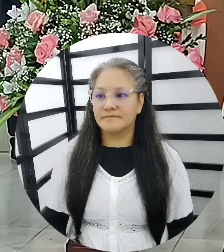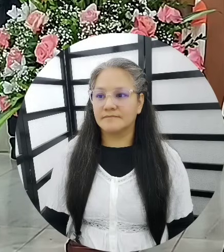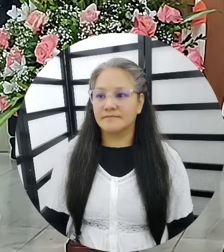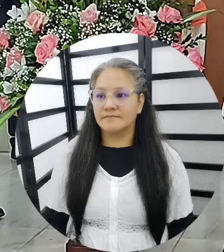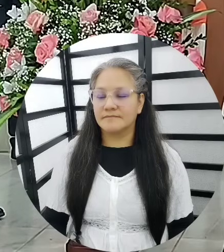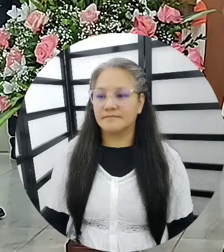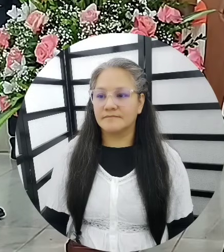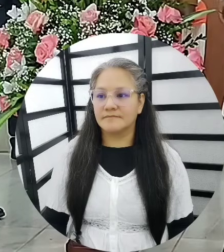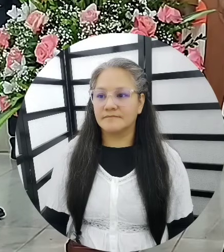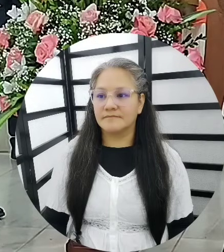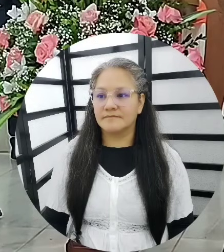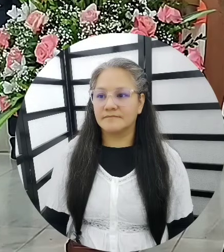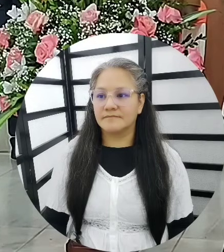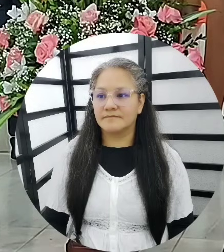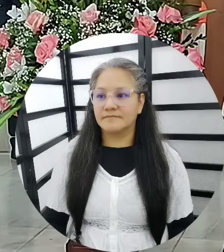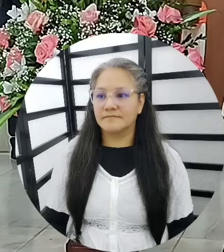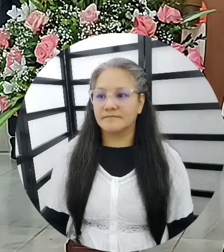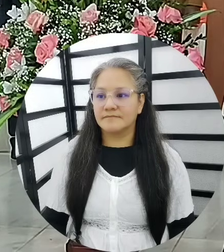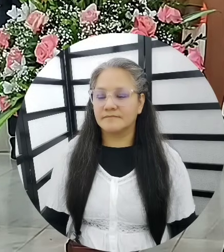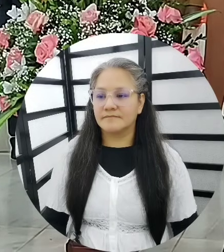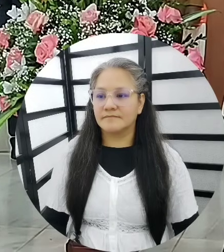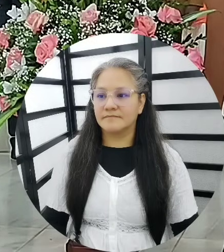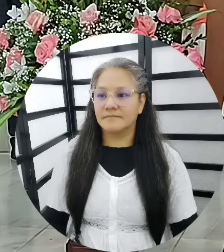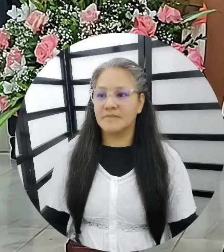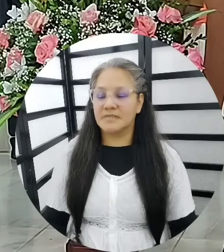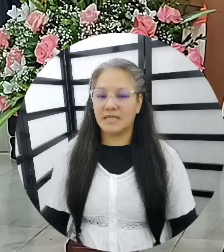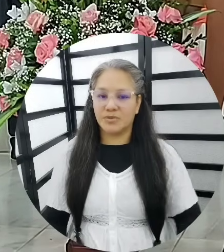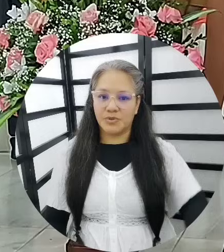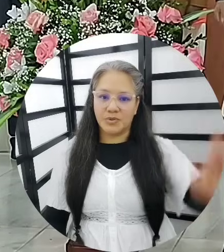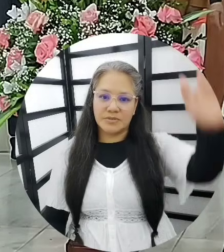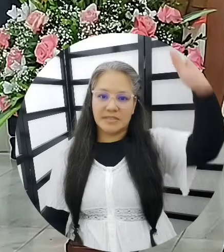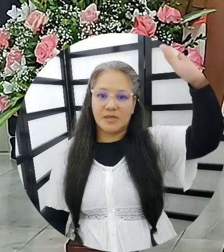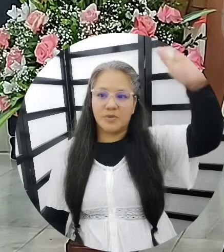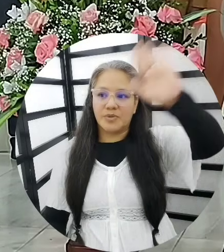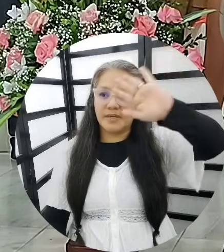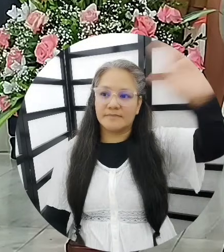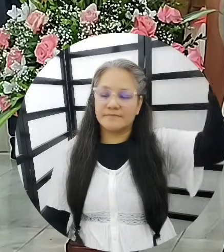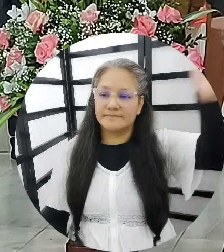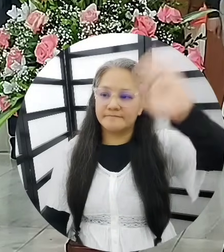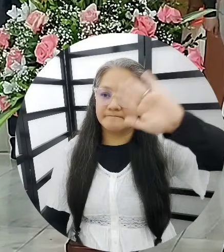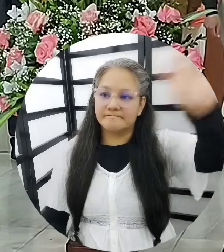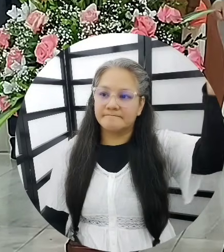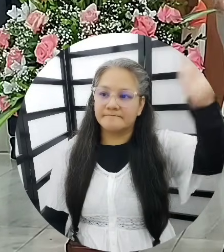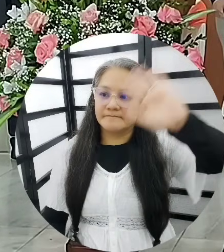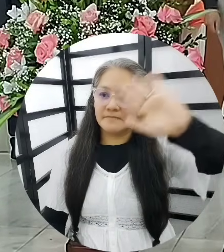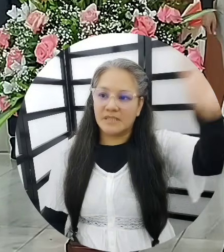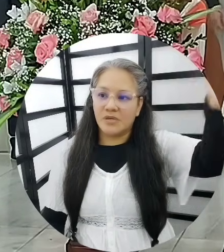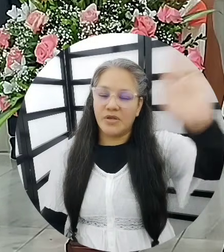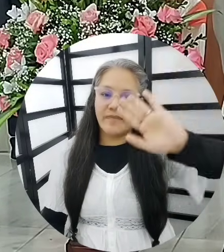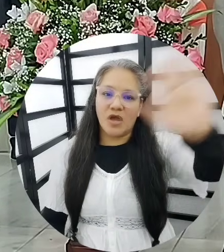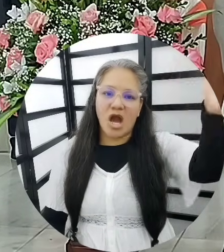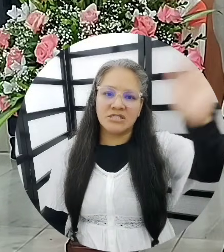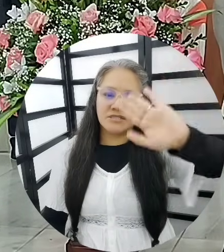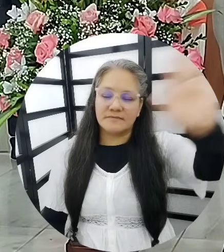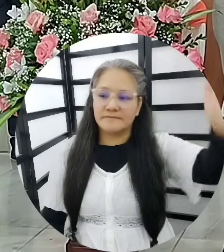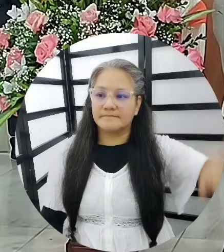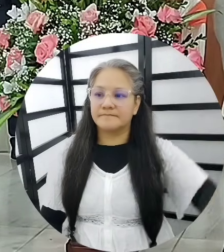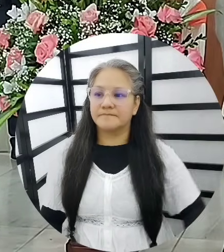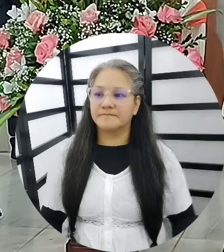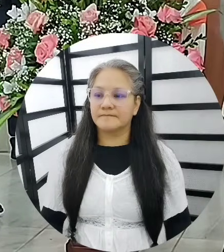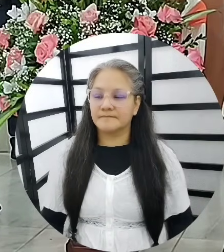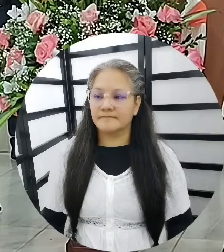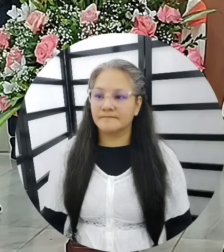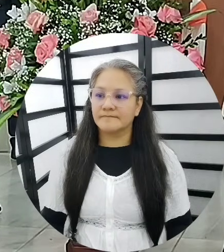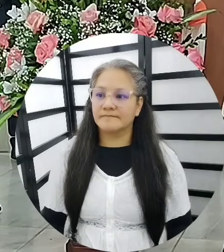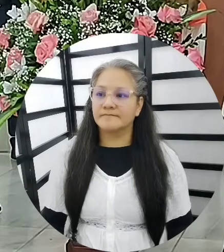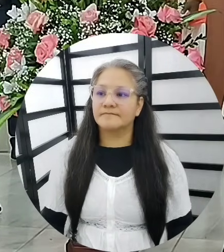decir, gloria a Dios, que hay que comer buena comida espiritual. Al pueblo hay que alimentarlo bien. A